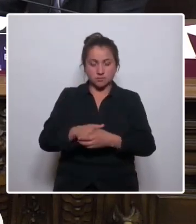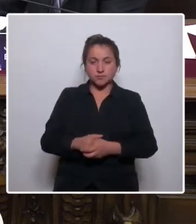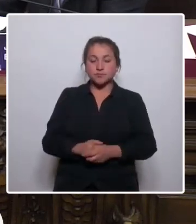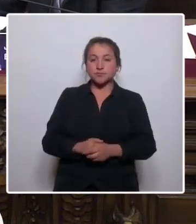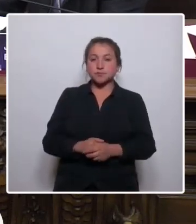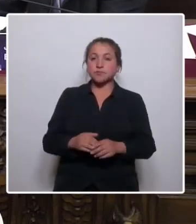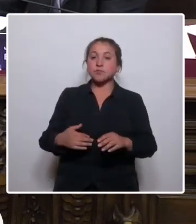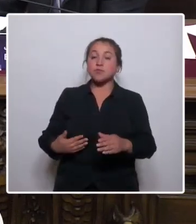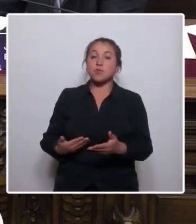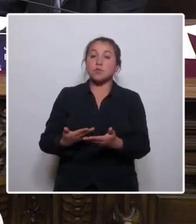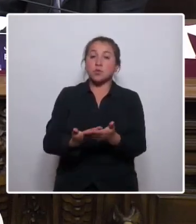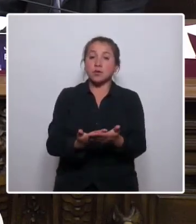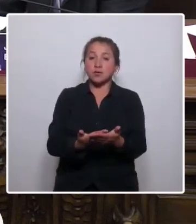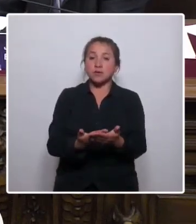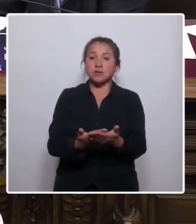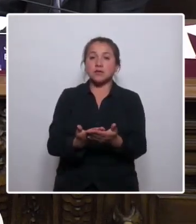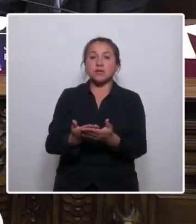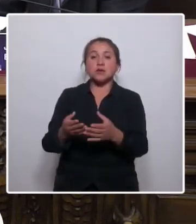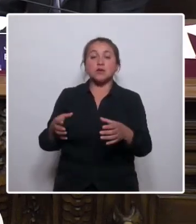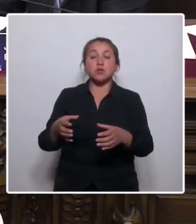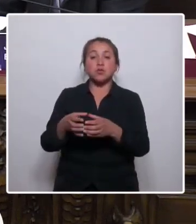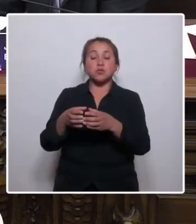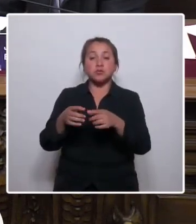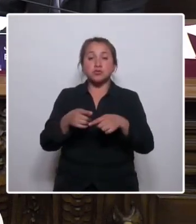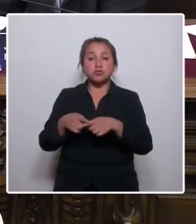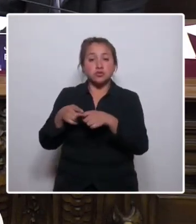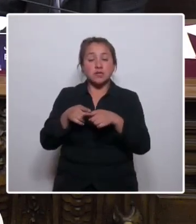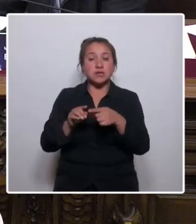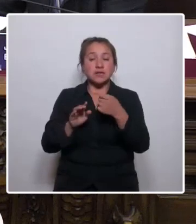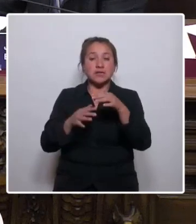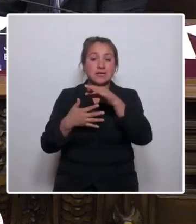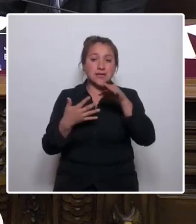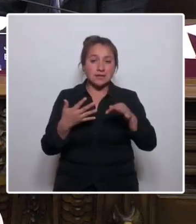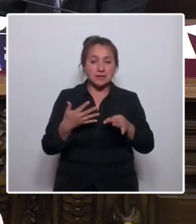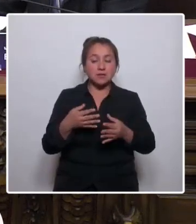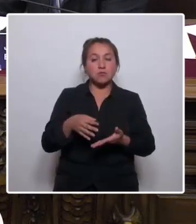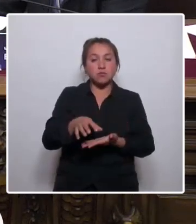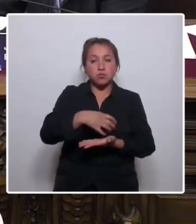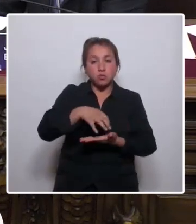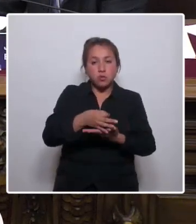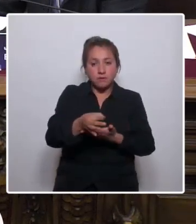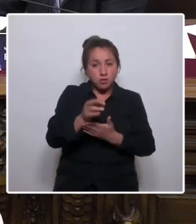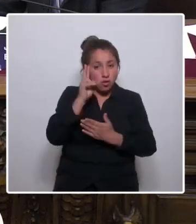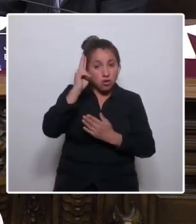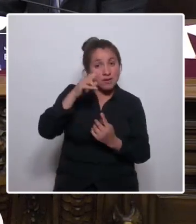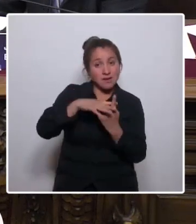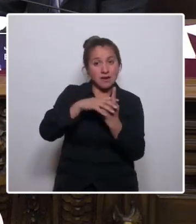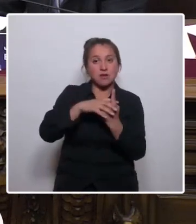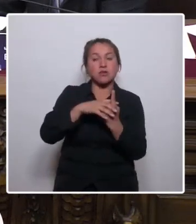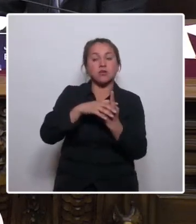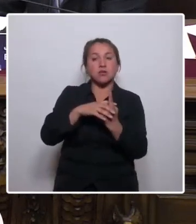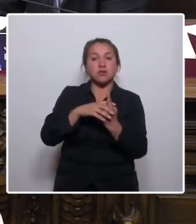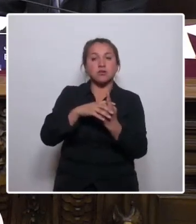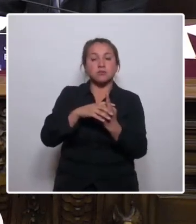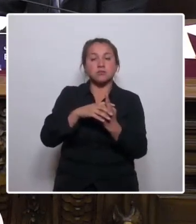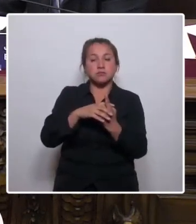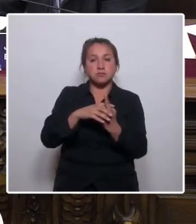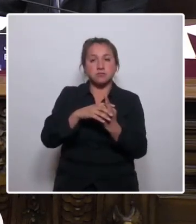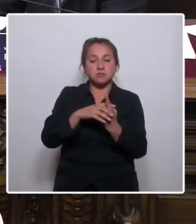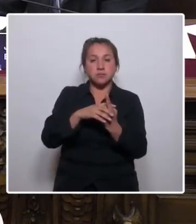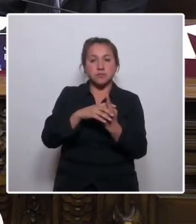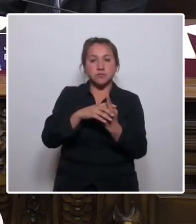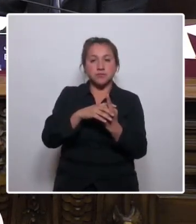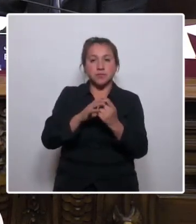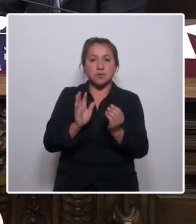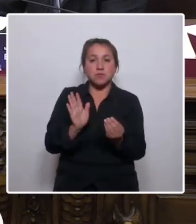Y la propuesta de Movimientos Sociales y Lista del Pueblo y Pueblos Originarios para intercalar un